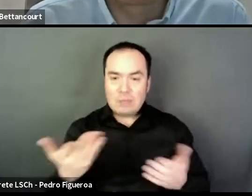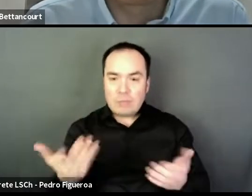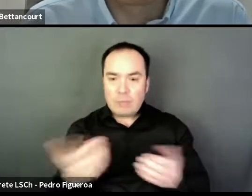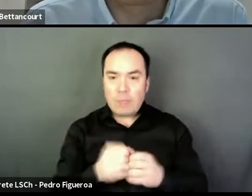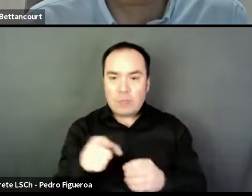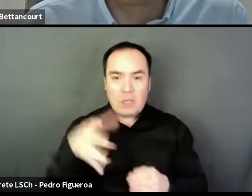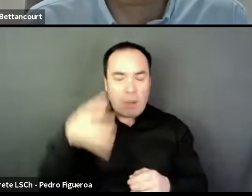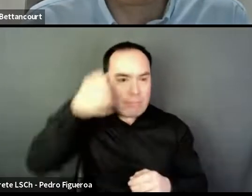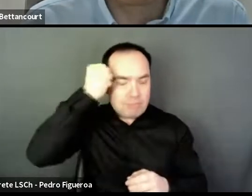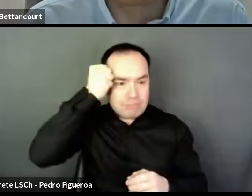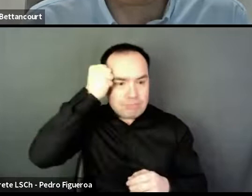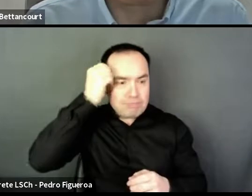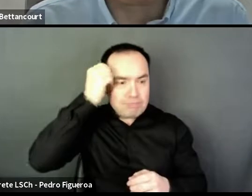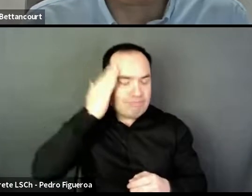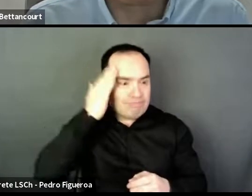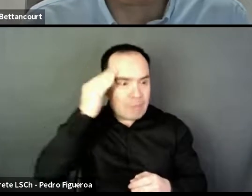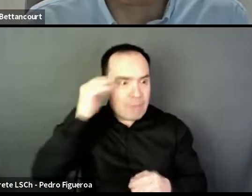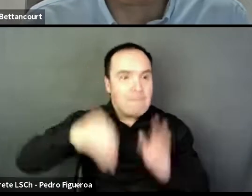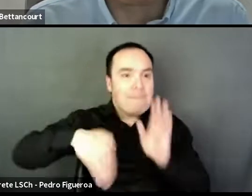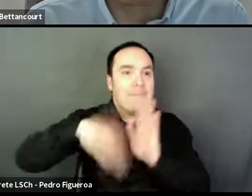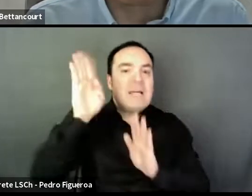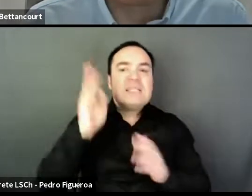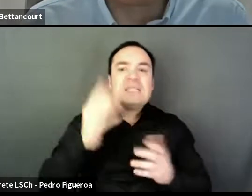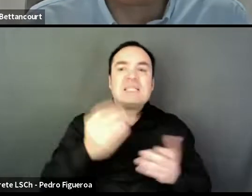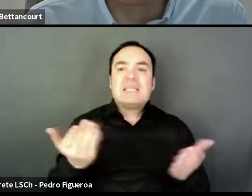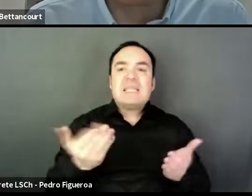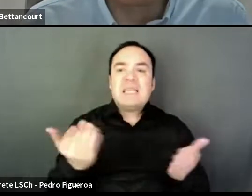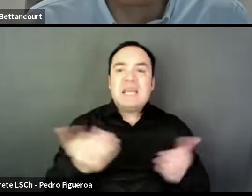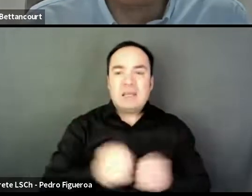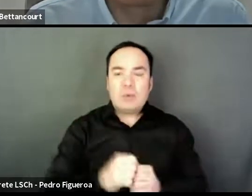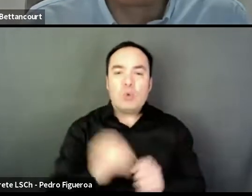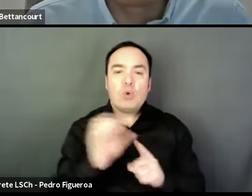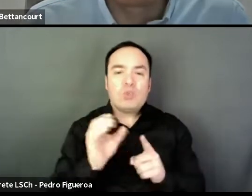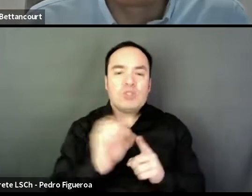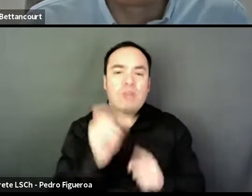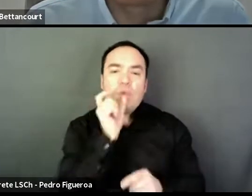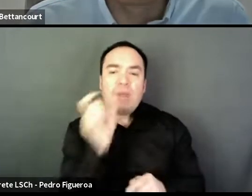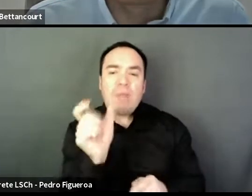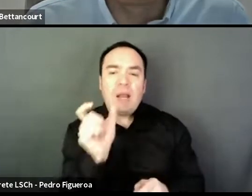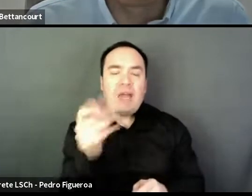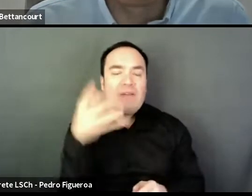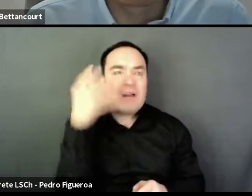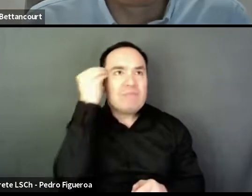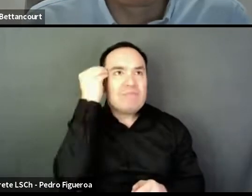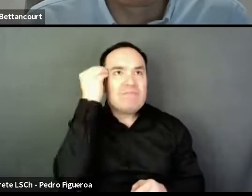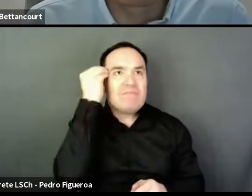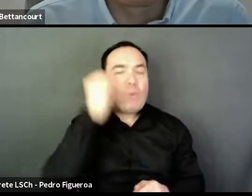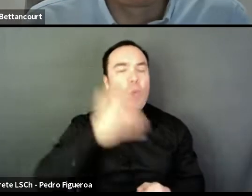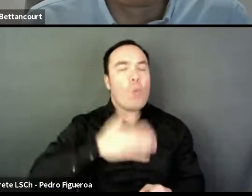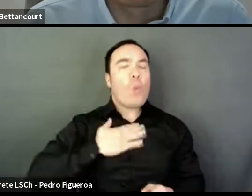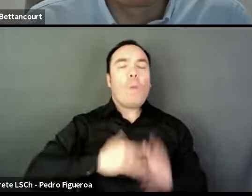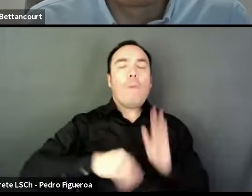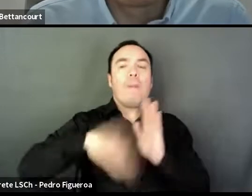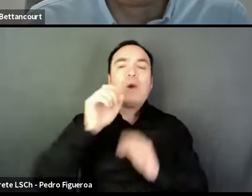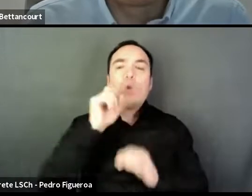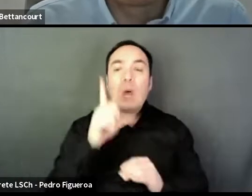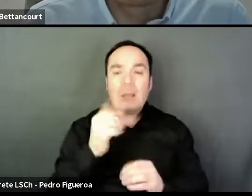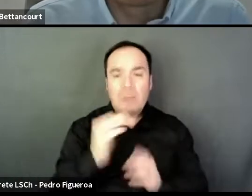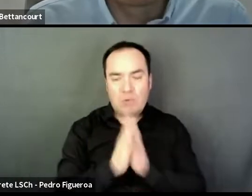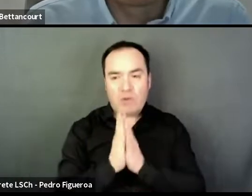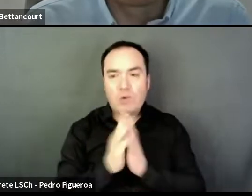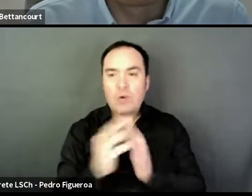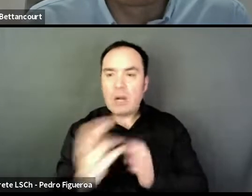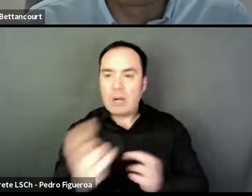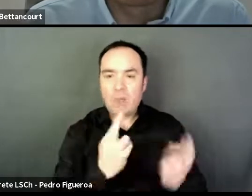sólo el panel sino que todo el día pero sobre todo ojalá sea algo de esteban en los anuarios les creo que van a proyectar ahí el link